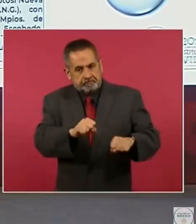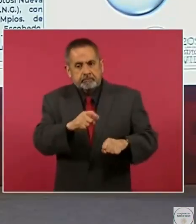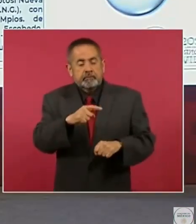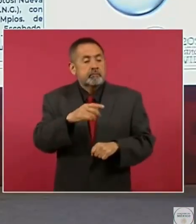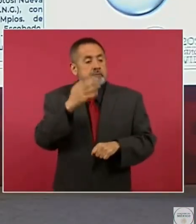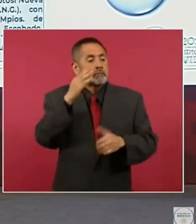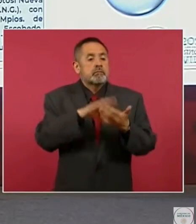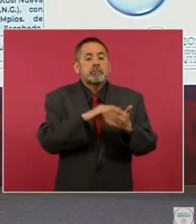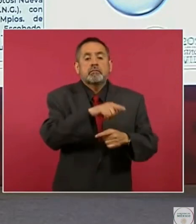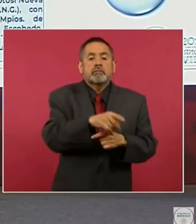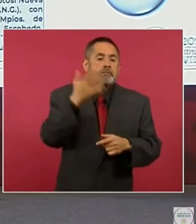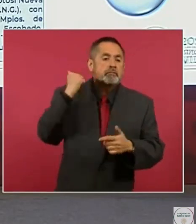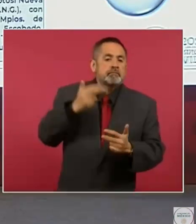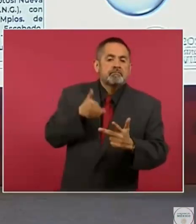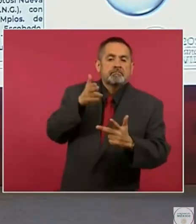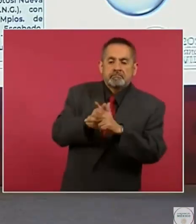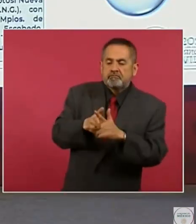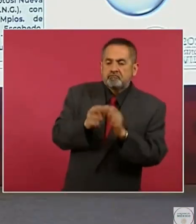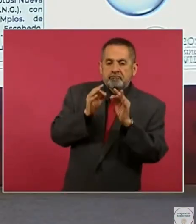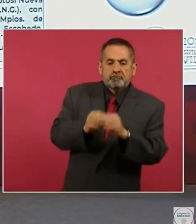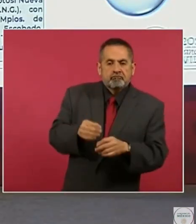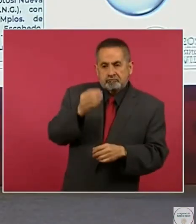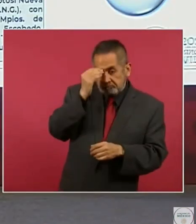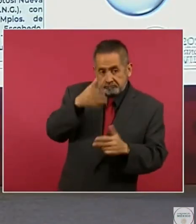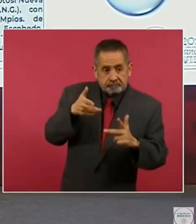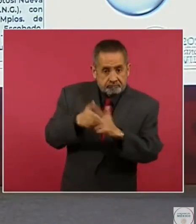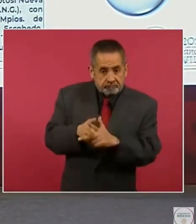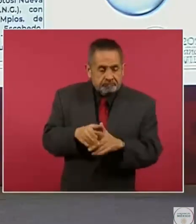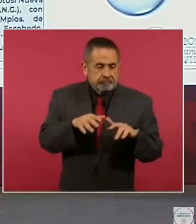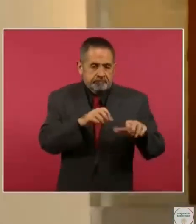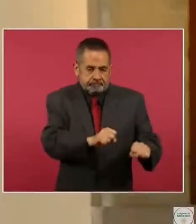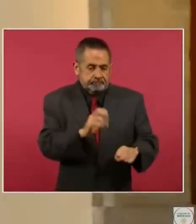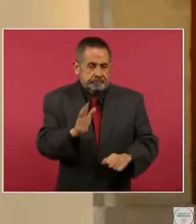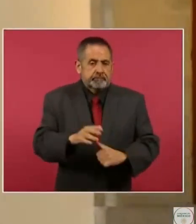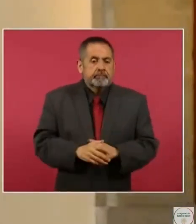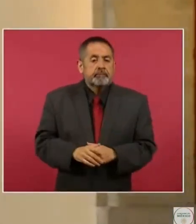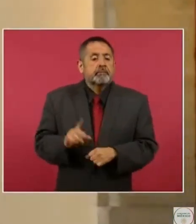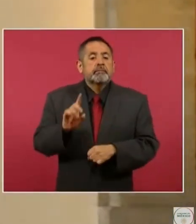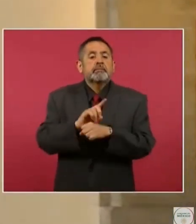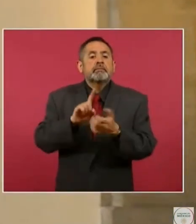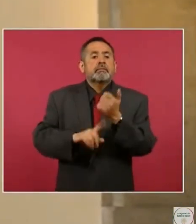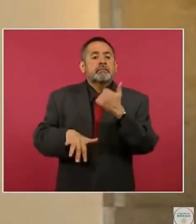por delito de homicidio calificado. El día 15 en Valle San Luis Potosí,